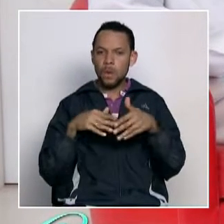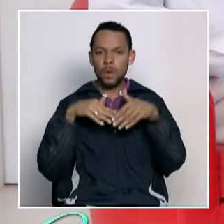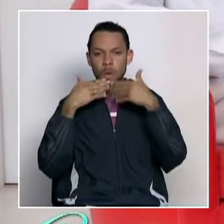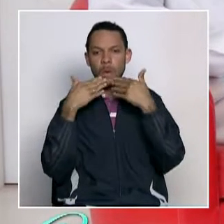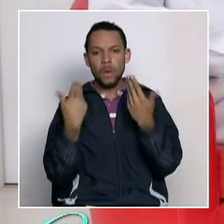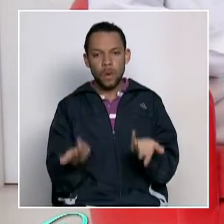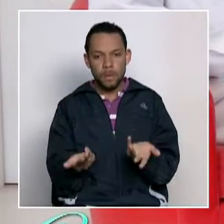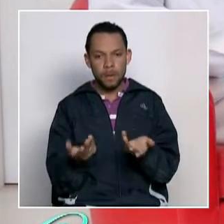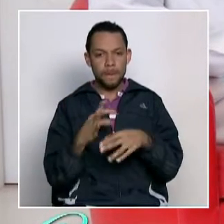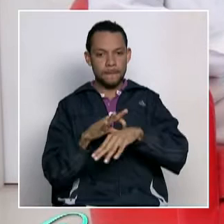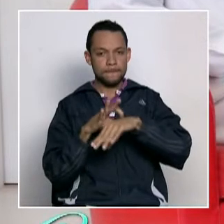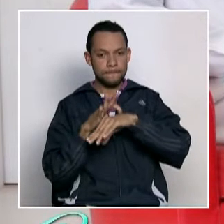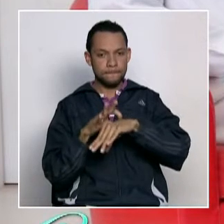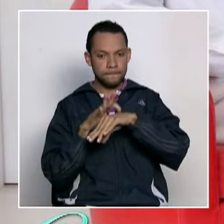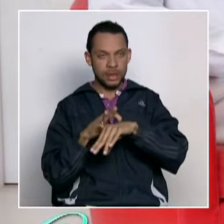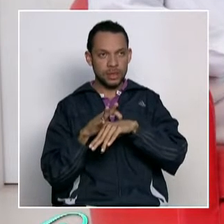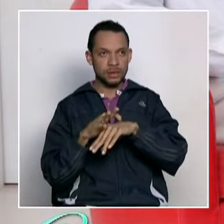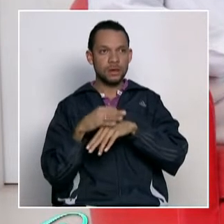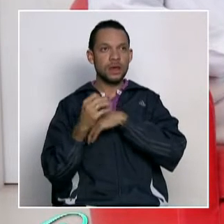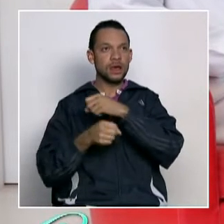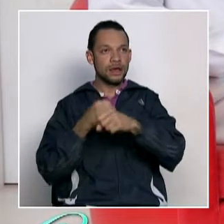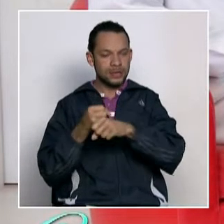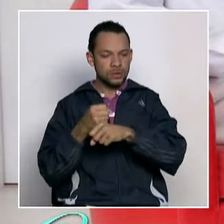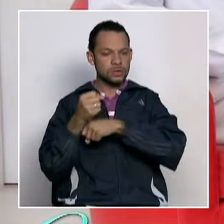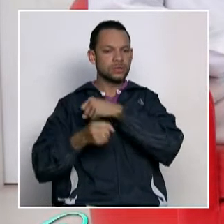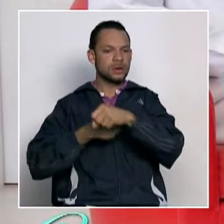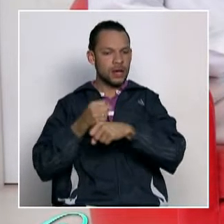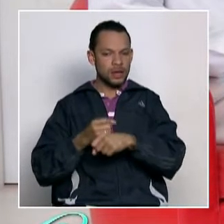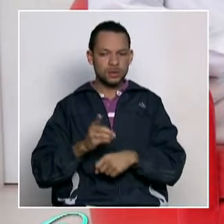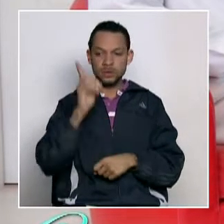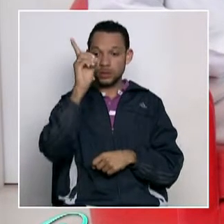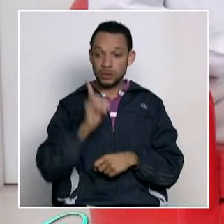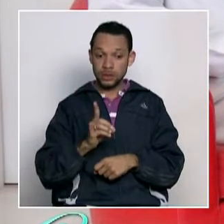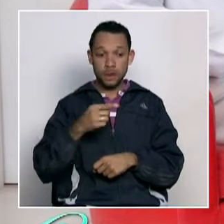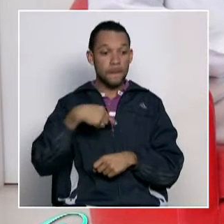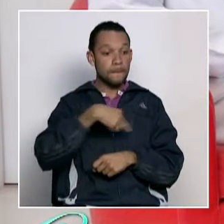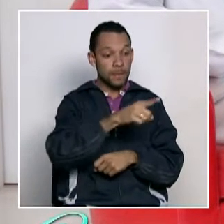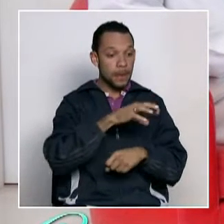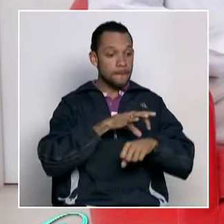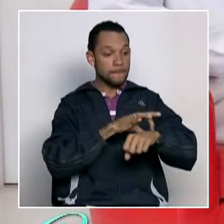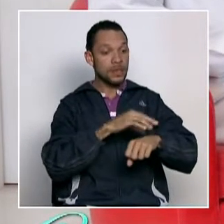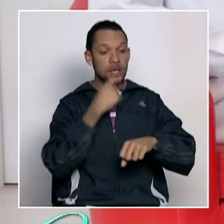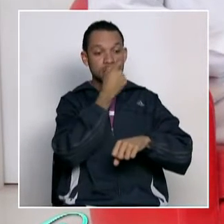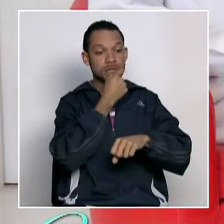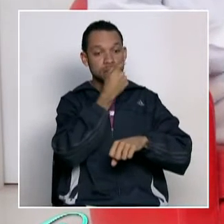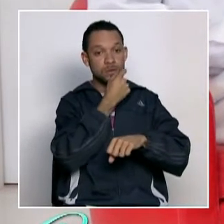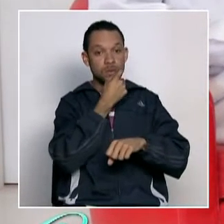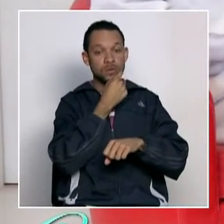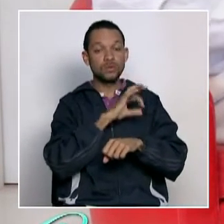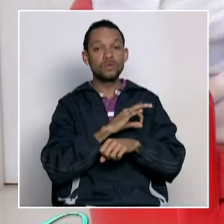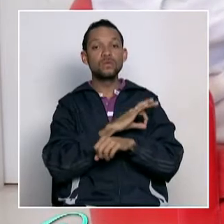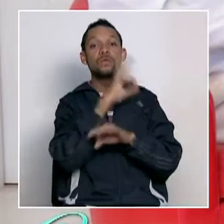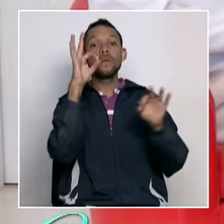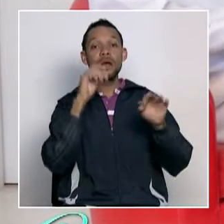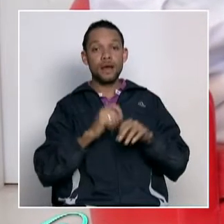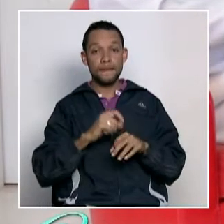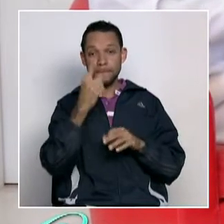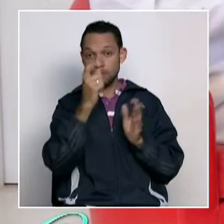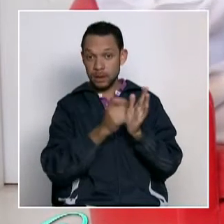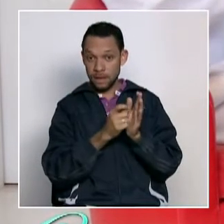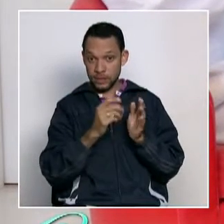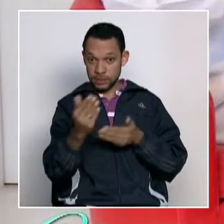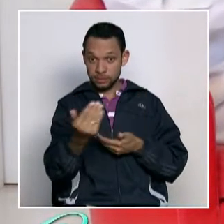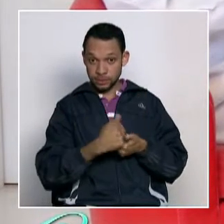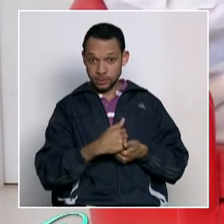de los médicos que lo ha tratado en tantos años a esta paciente tomó la decisión de que lo valoraran en odontología. Es que hay algo aquí